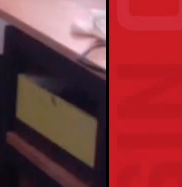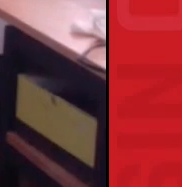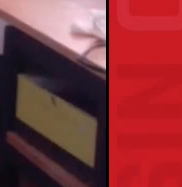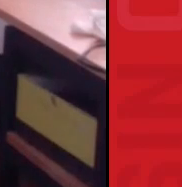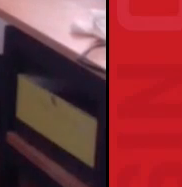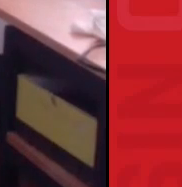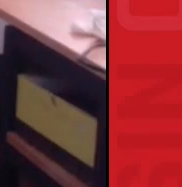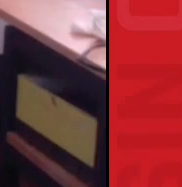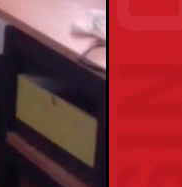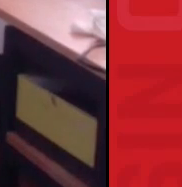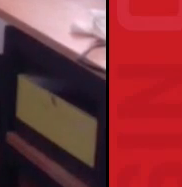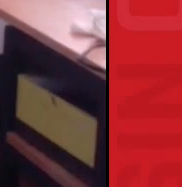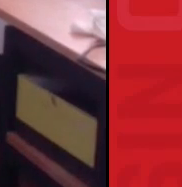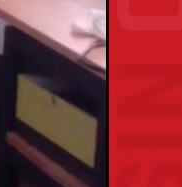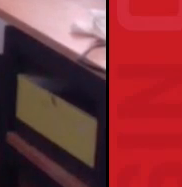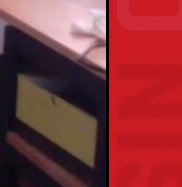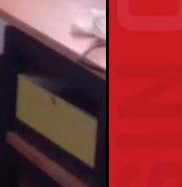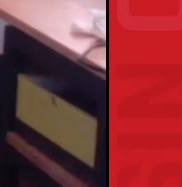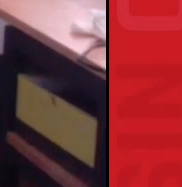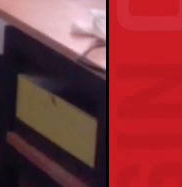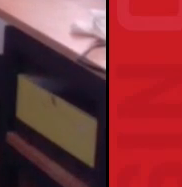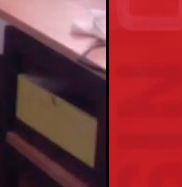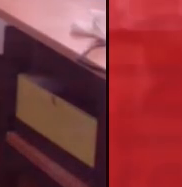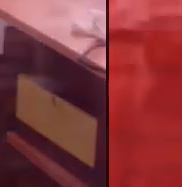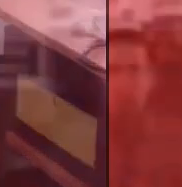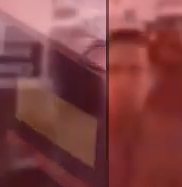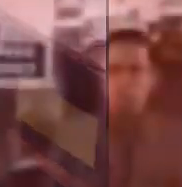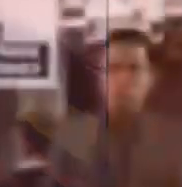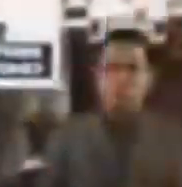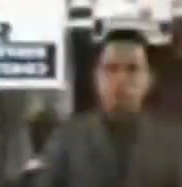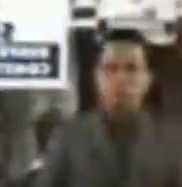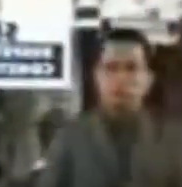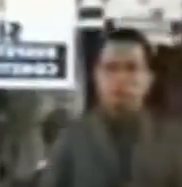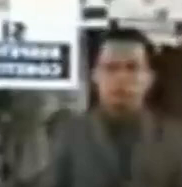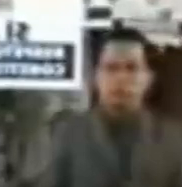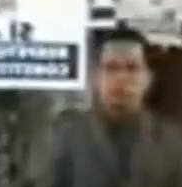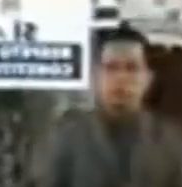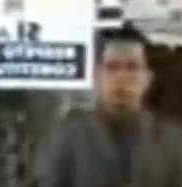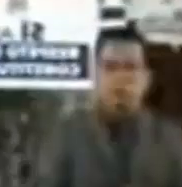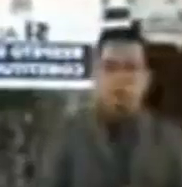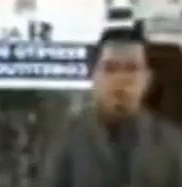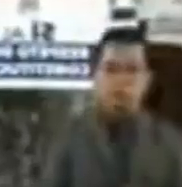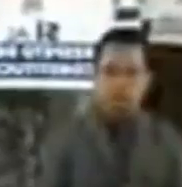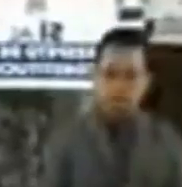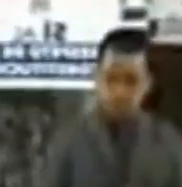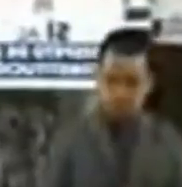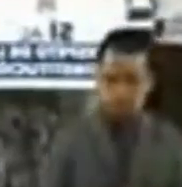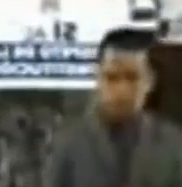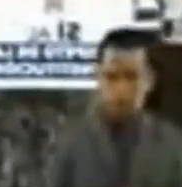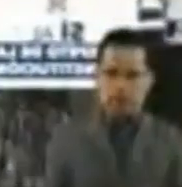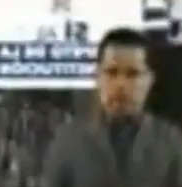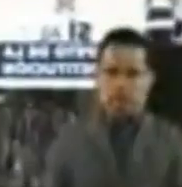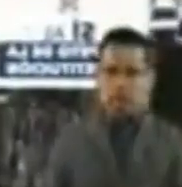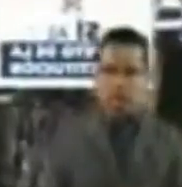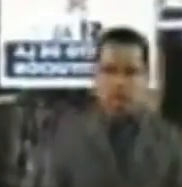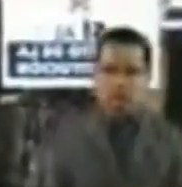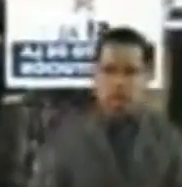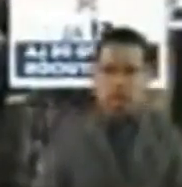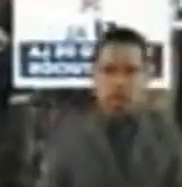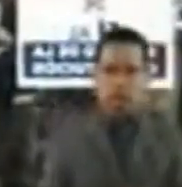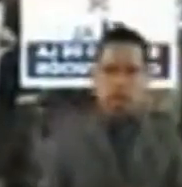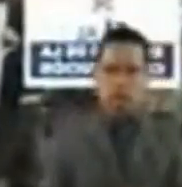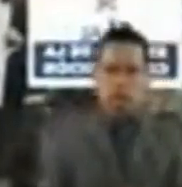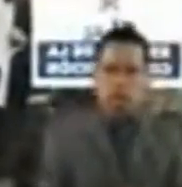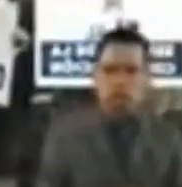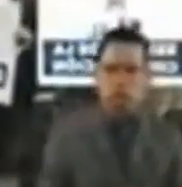estas figuras literarias, ¿no? Porque ya están cortos de ideas, cortos de imaginación,